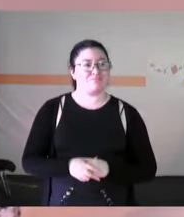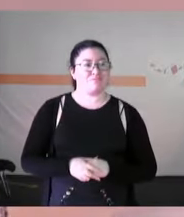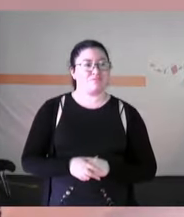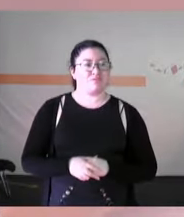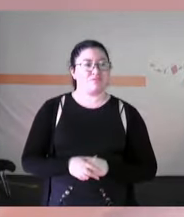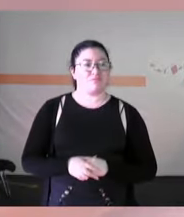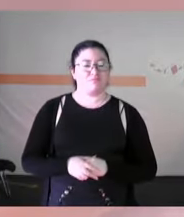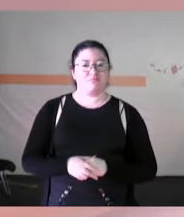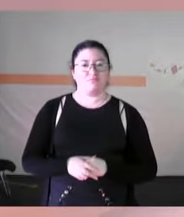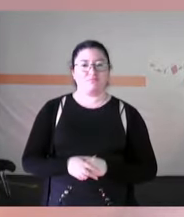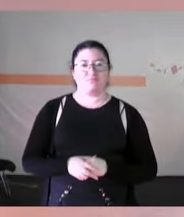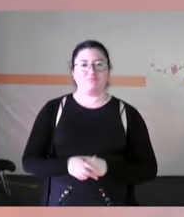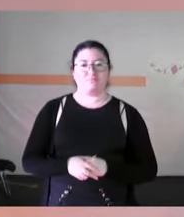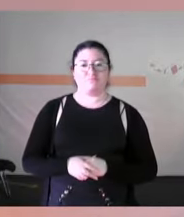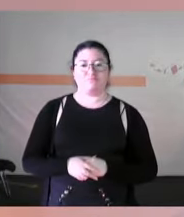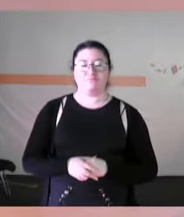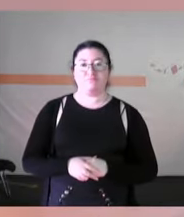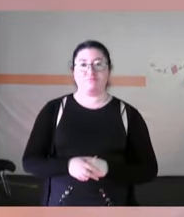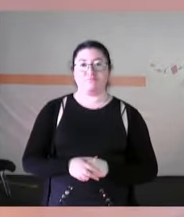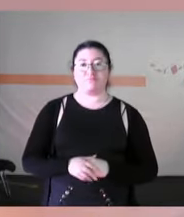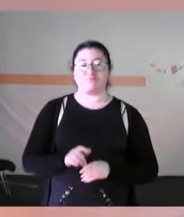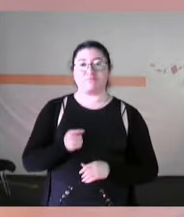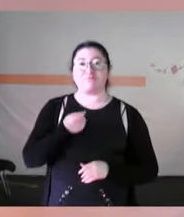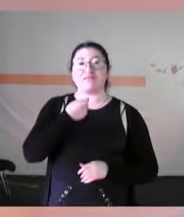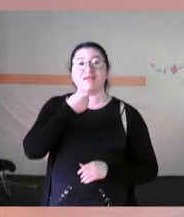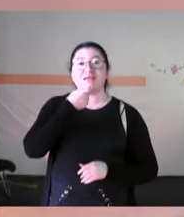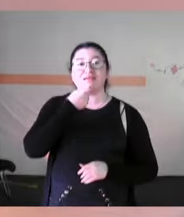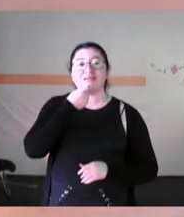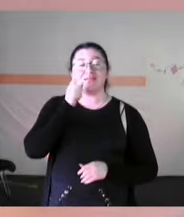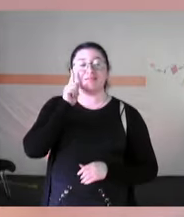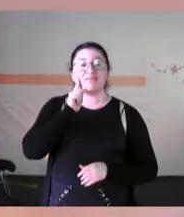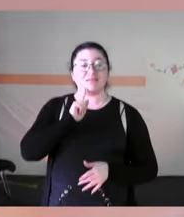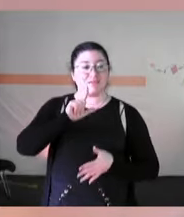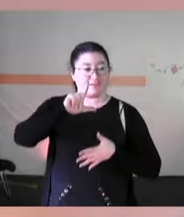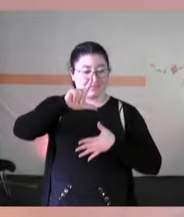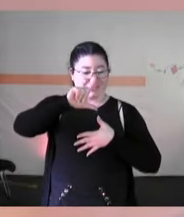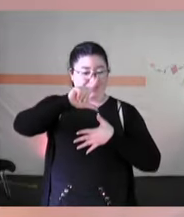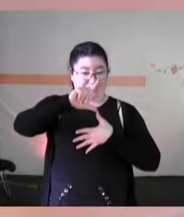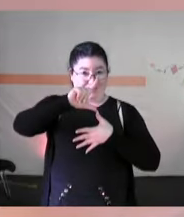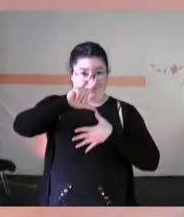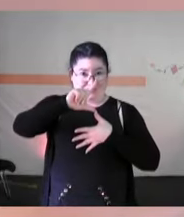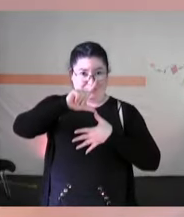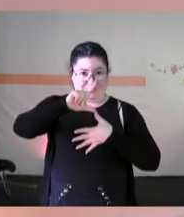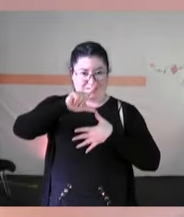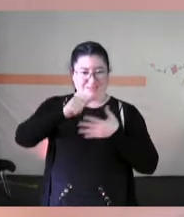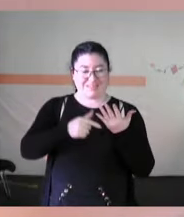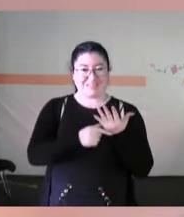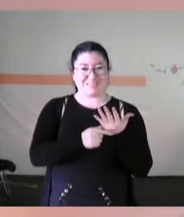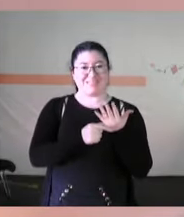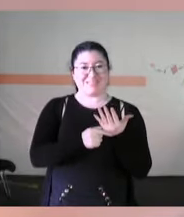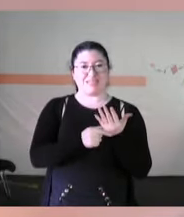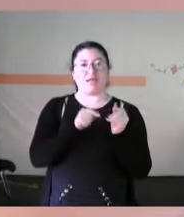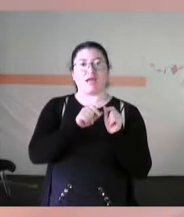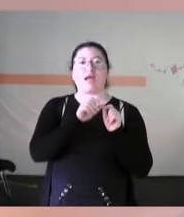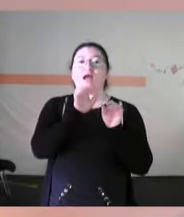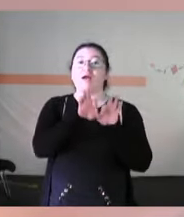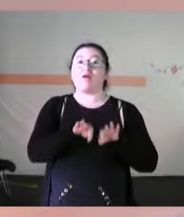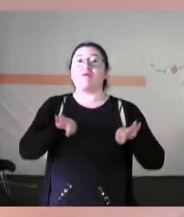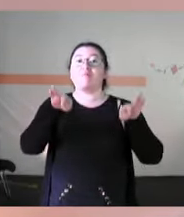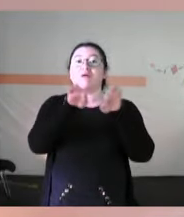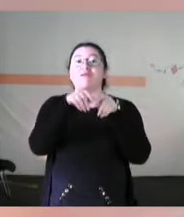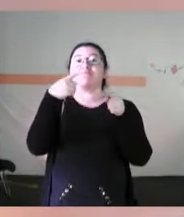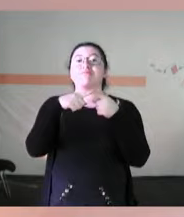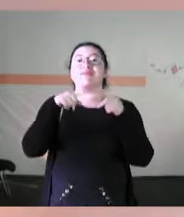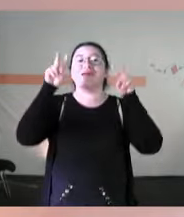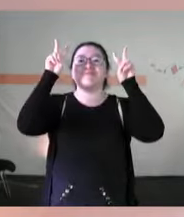Cerramos con eso. A las niñas latinoamericanas nos enseñan que el modelo es la Virgen María,